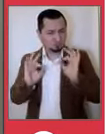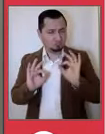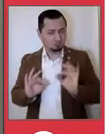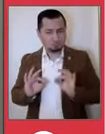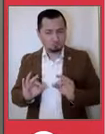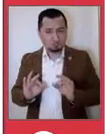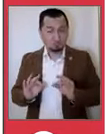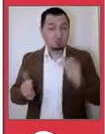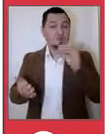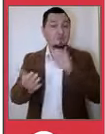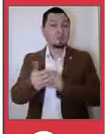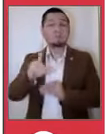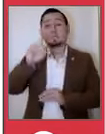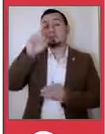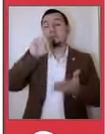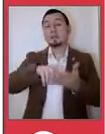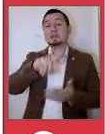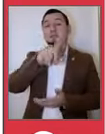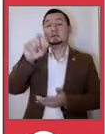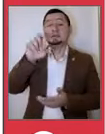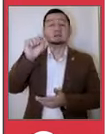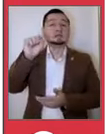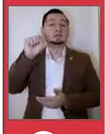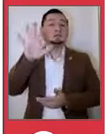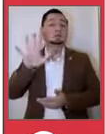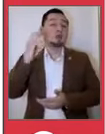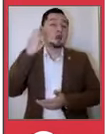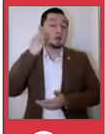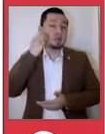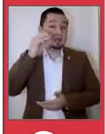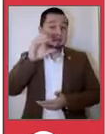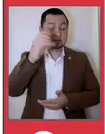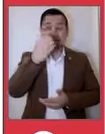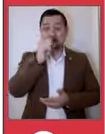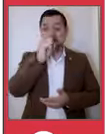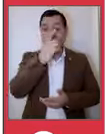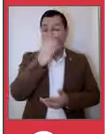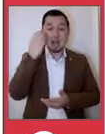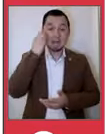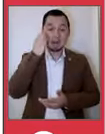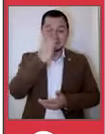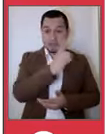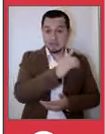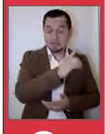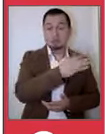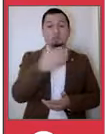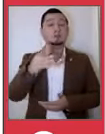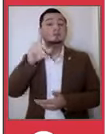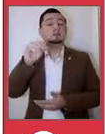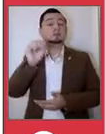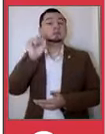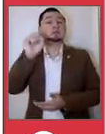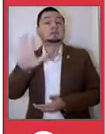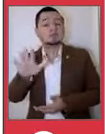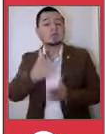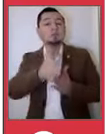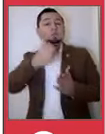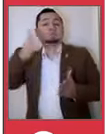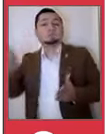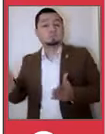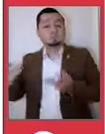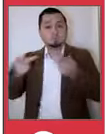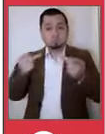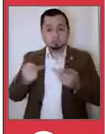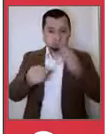pasando de tener 1775 camas el 31 de diciembre a 1.465 el día de hoy ya tener un plan que está en proceso